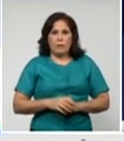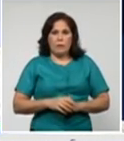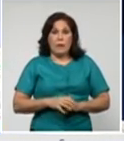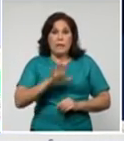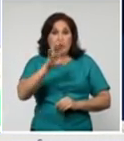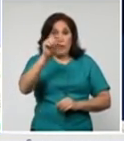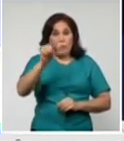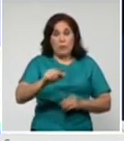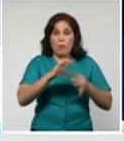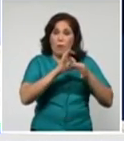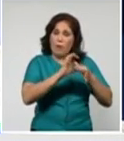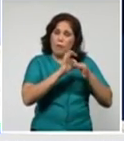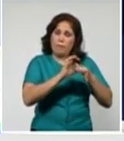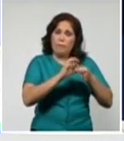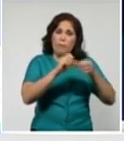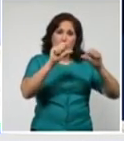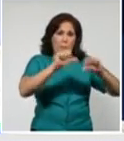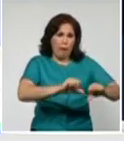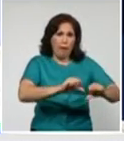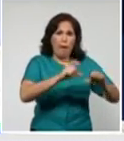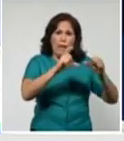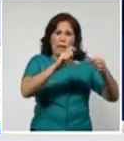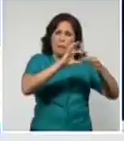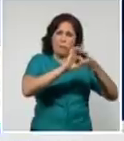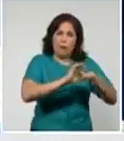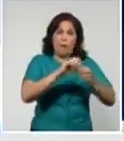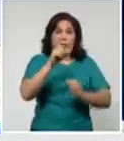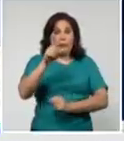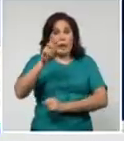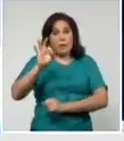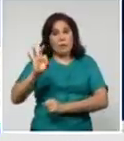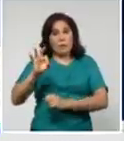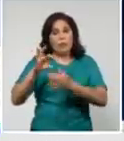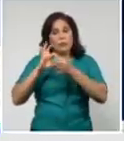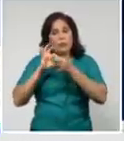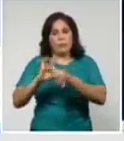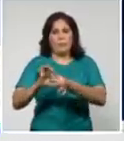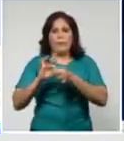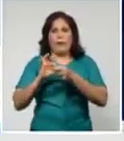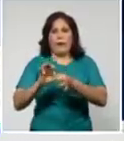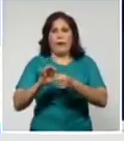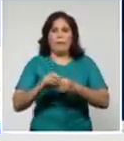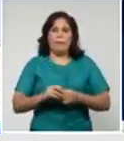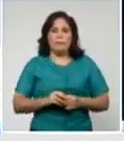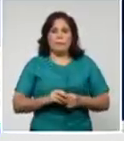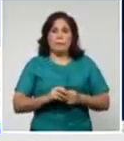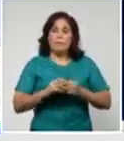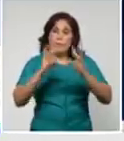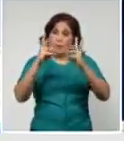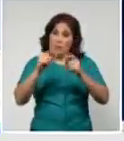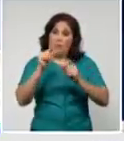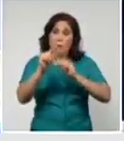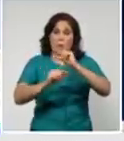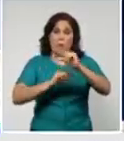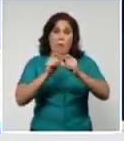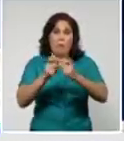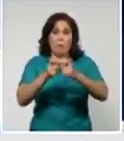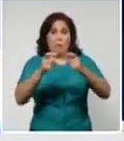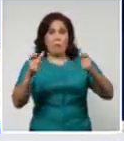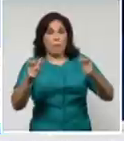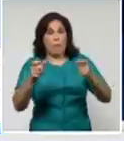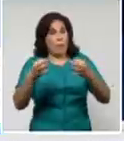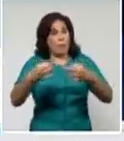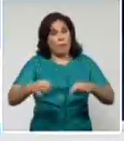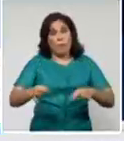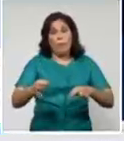pacientes críticos y 18 pacientes graves, cifra que se ha incrementado, como es natural, al haber